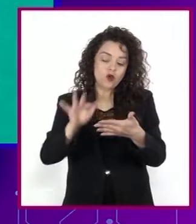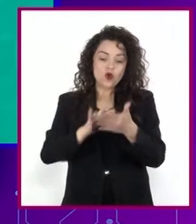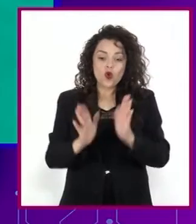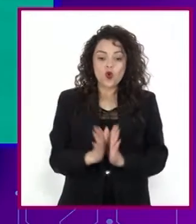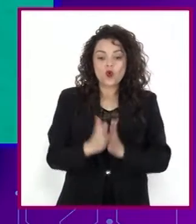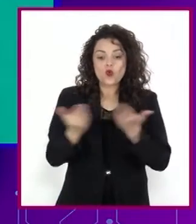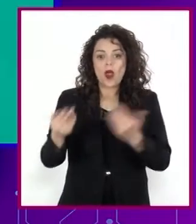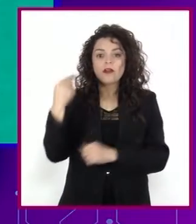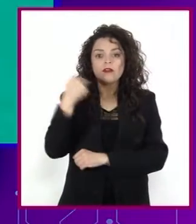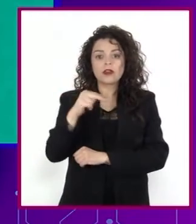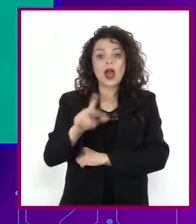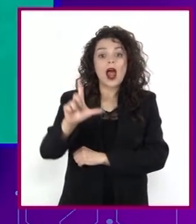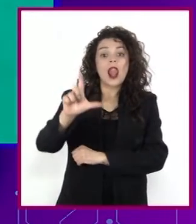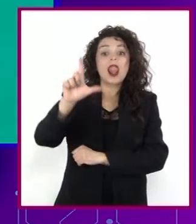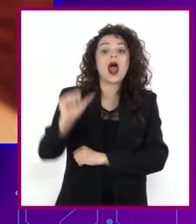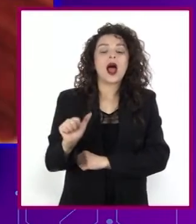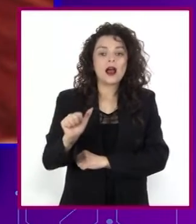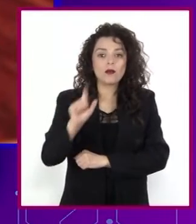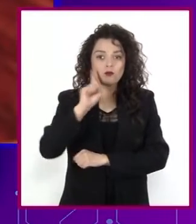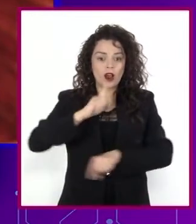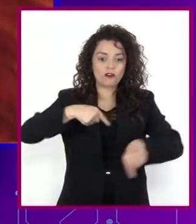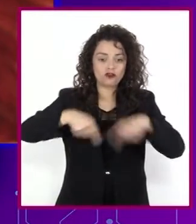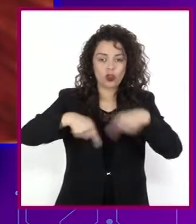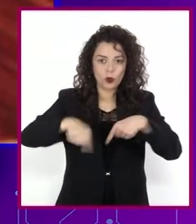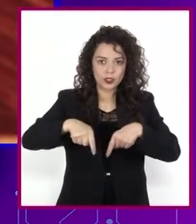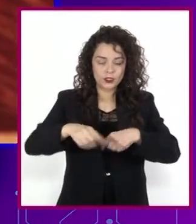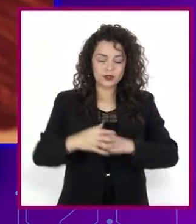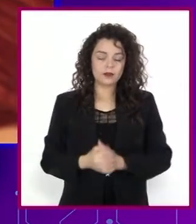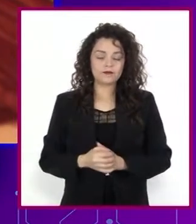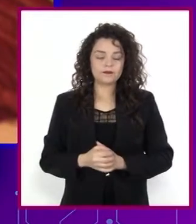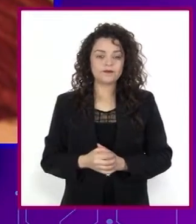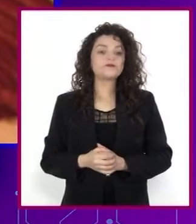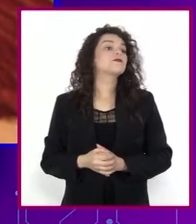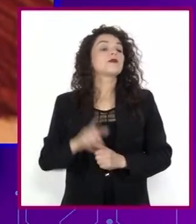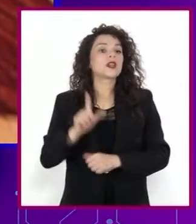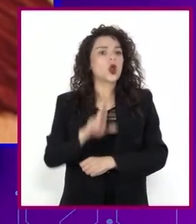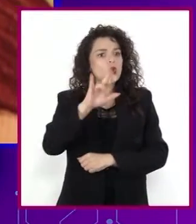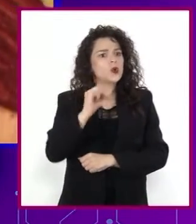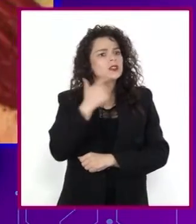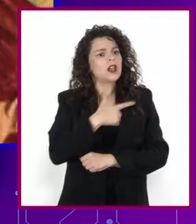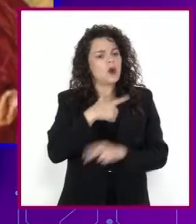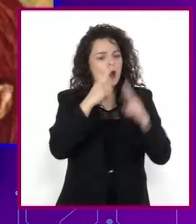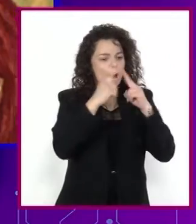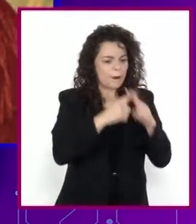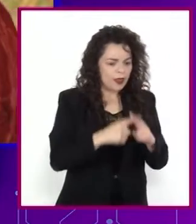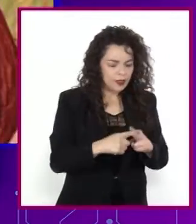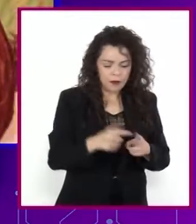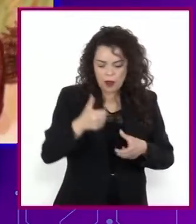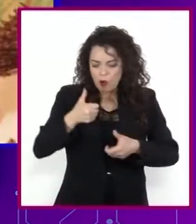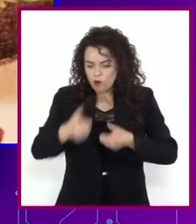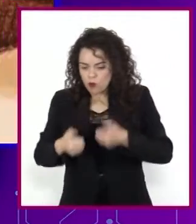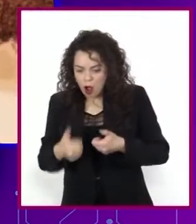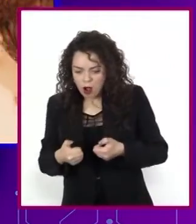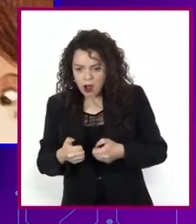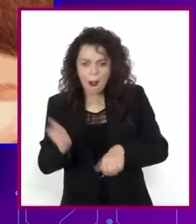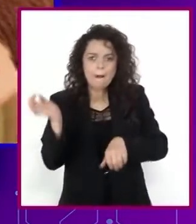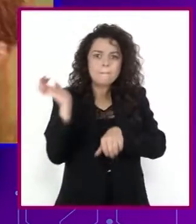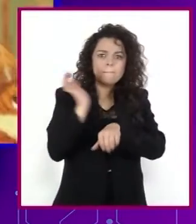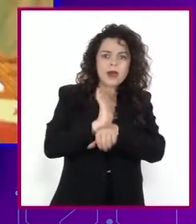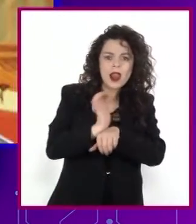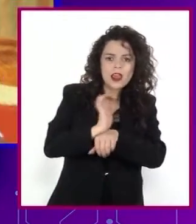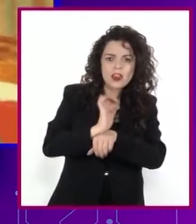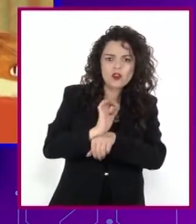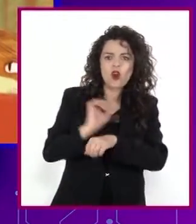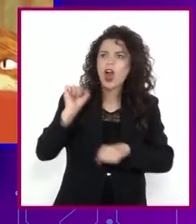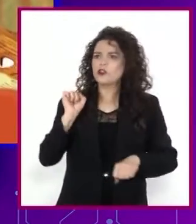La futbolista? A Luis le gustan las matemáticas, los juegos de video, las películas de superhéroes